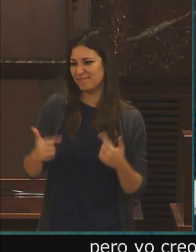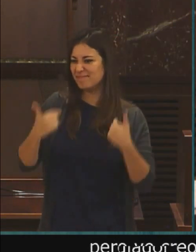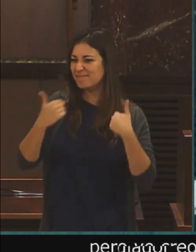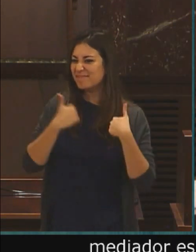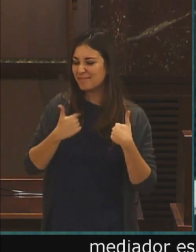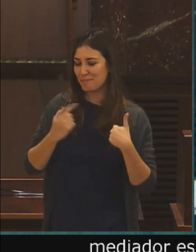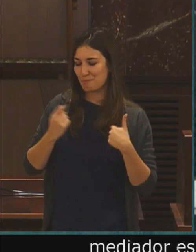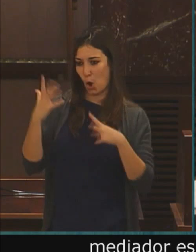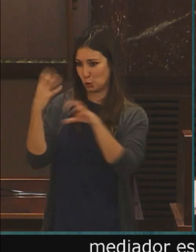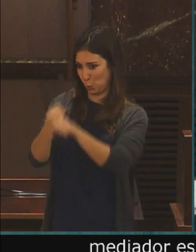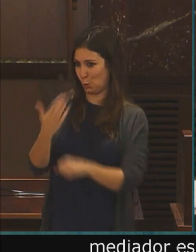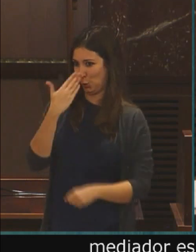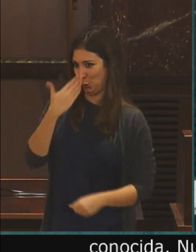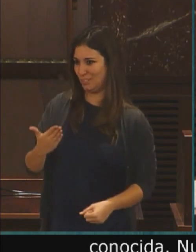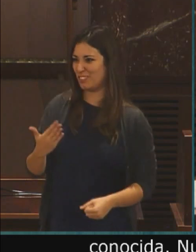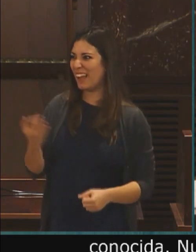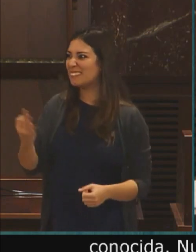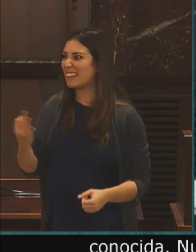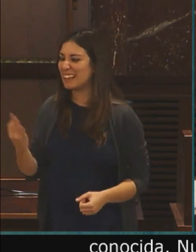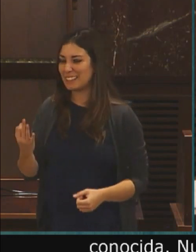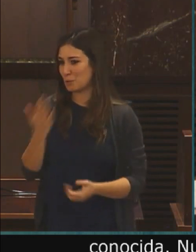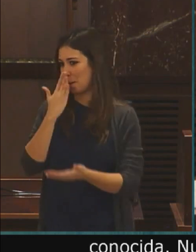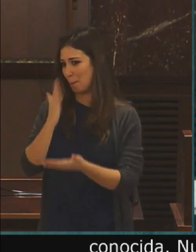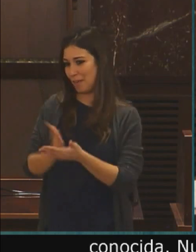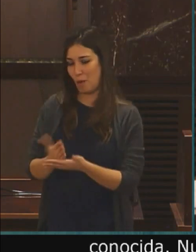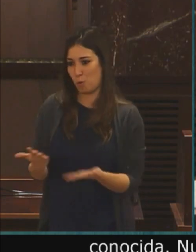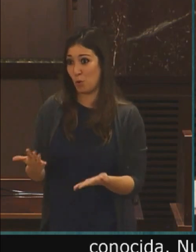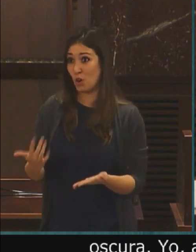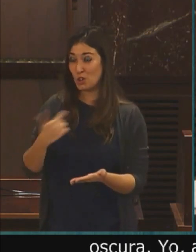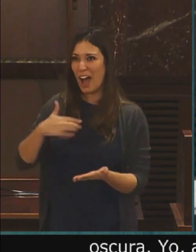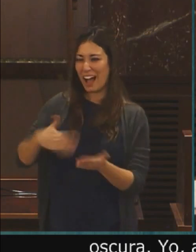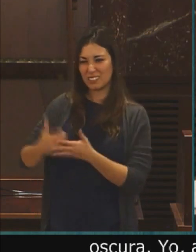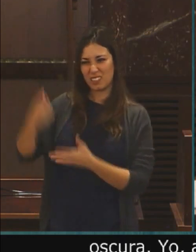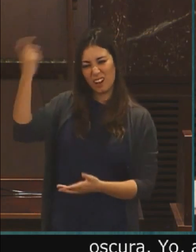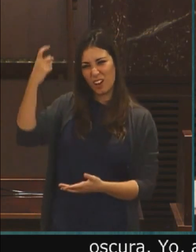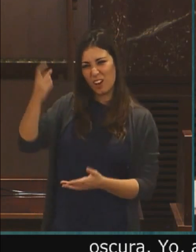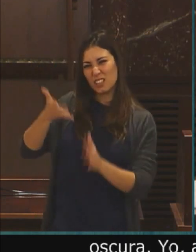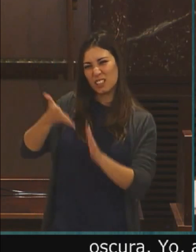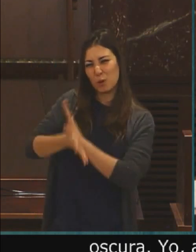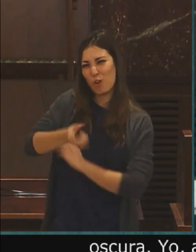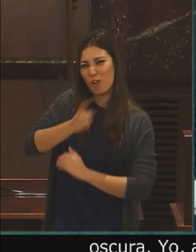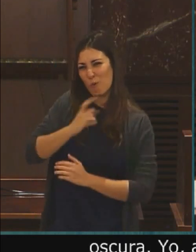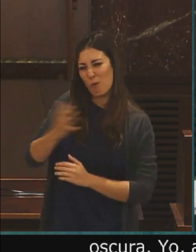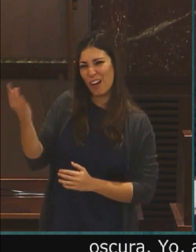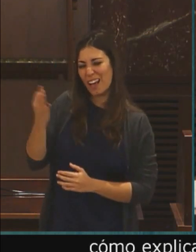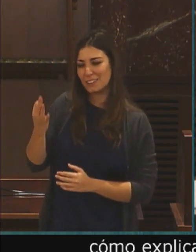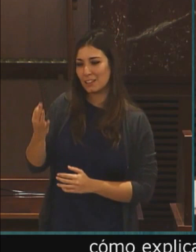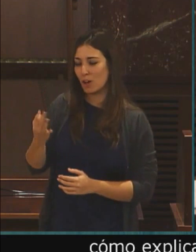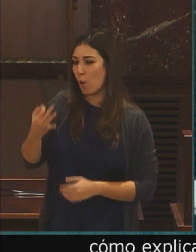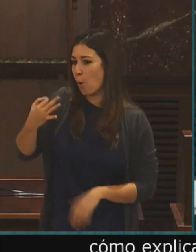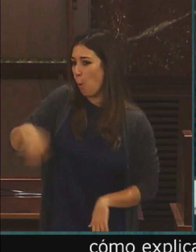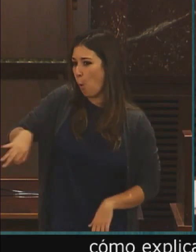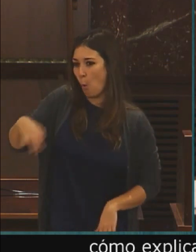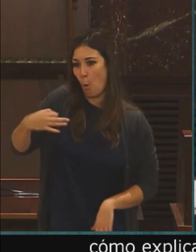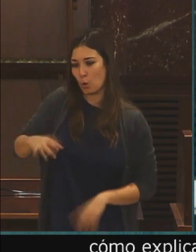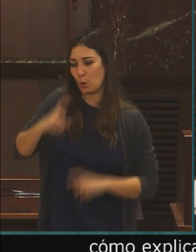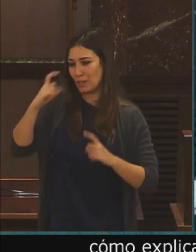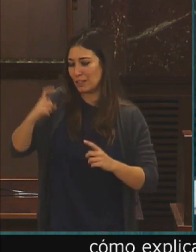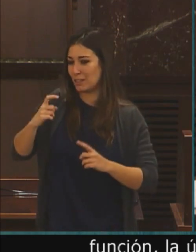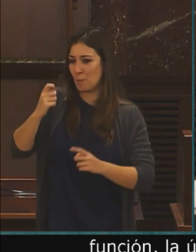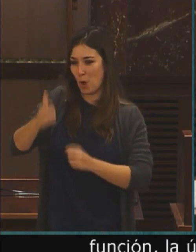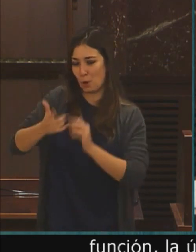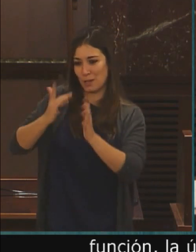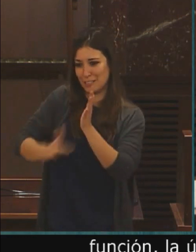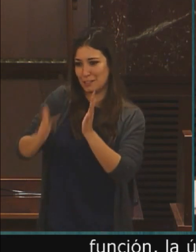bastante oscura. Yo a la hora de plantearme cómo explicaros cuál es nuestra función, la única manera que he visto es iros